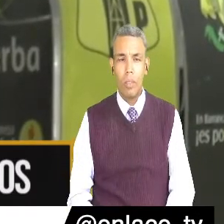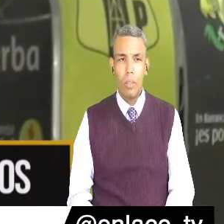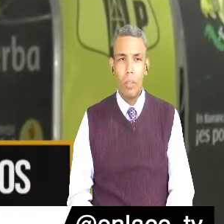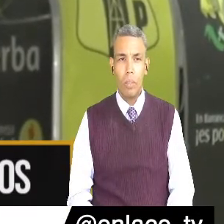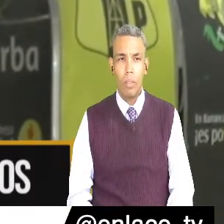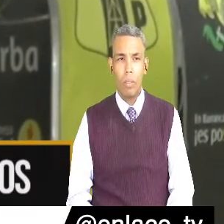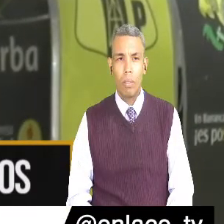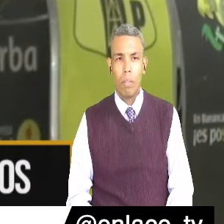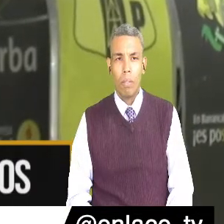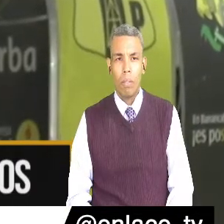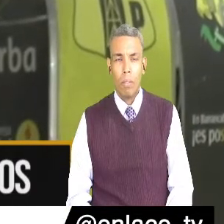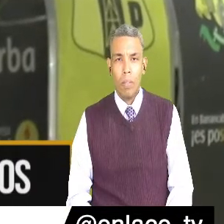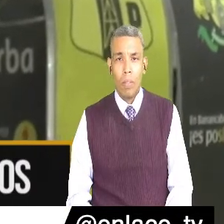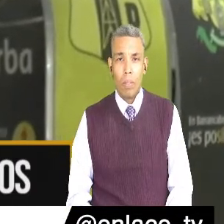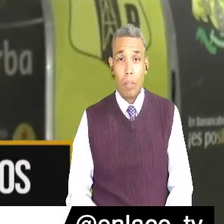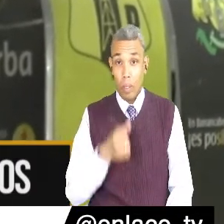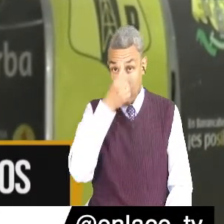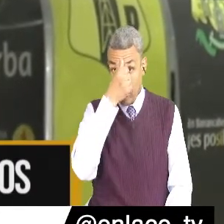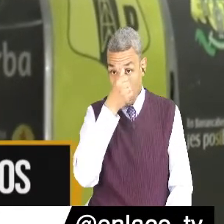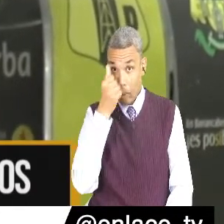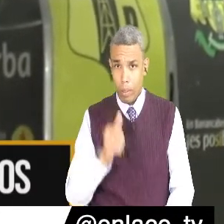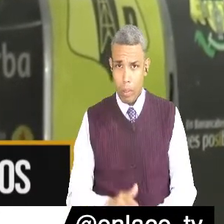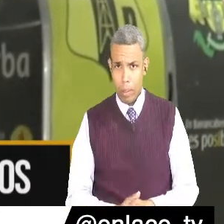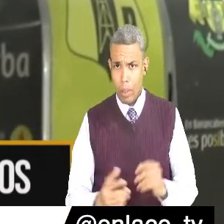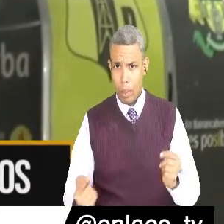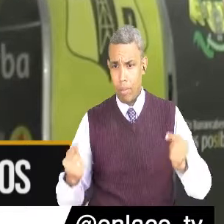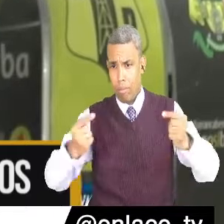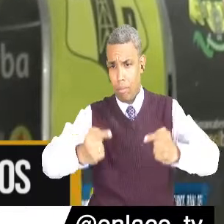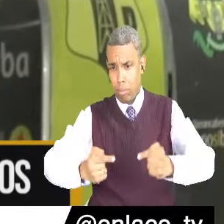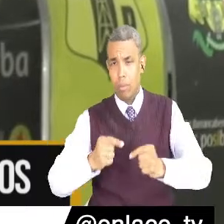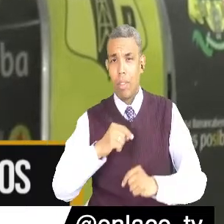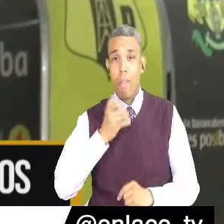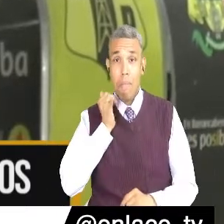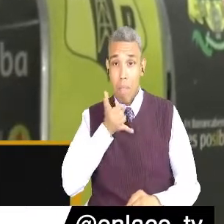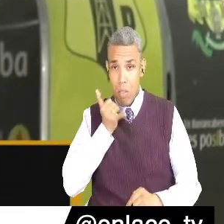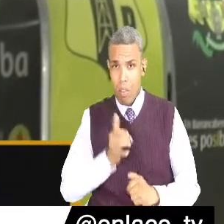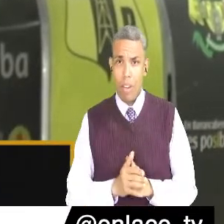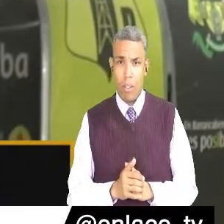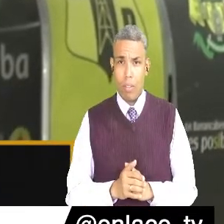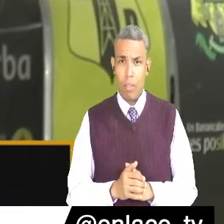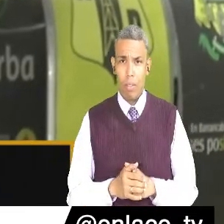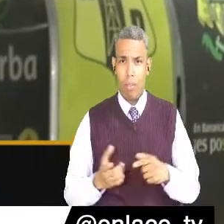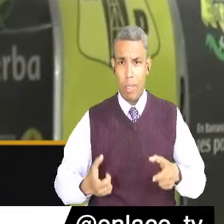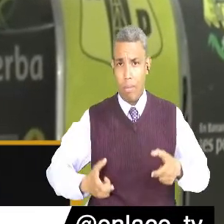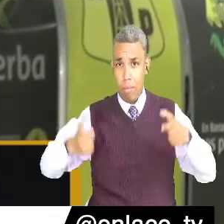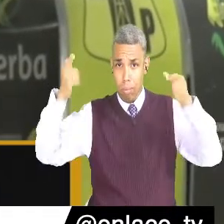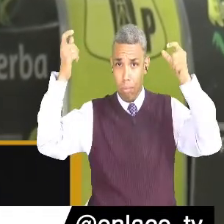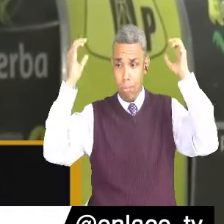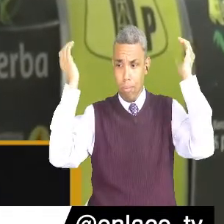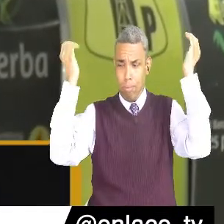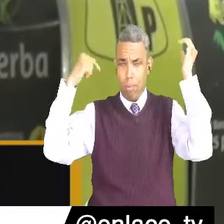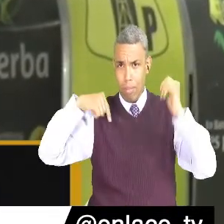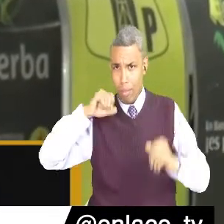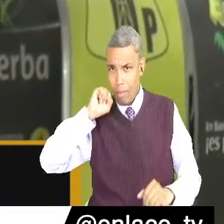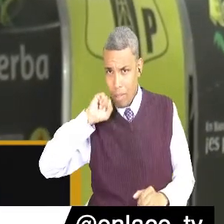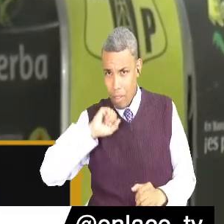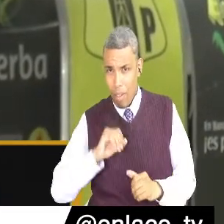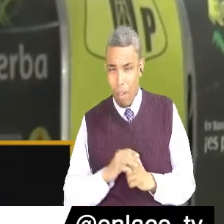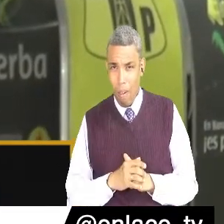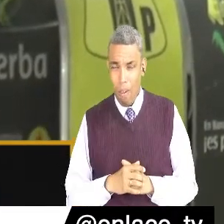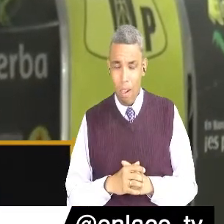un compromiso importante, ¿no? Como todos. Pero en estos momentos, como se está presentando lo que es la tabla de posiciones,